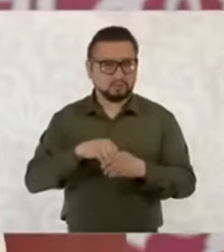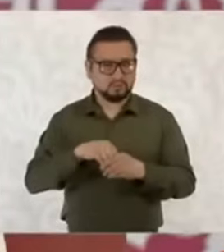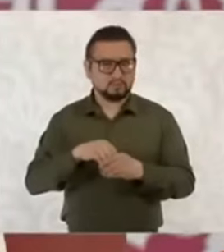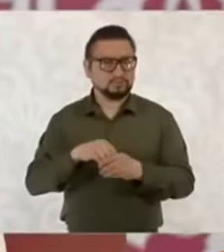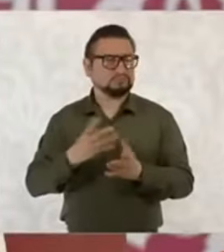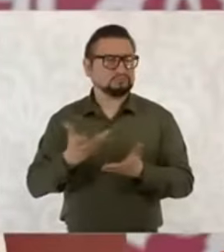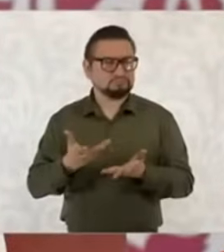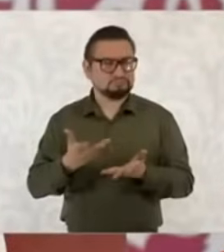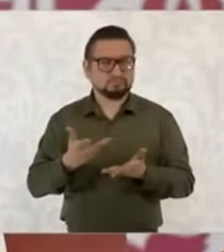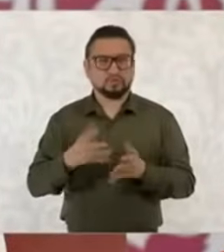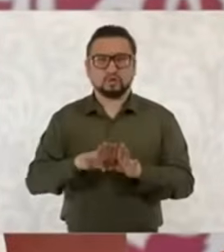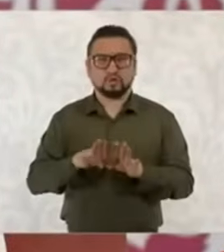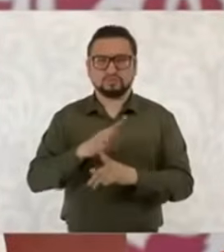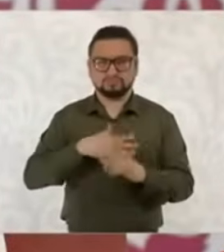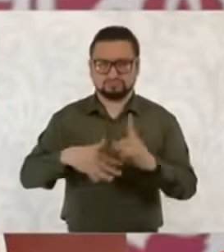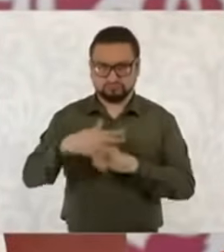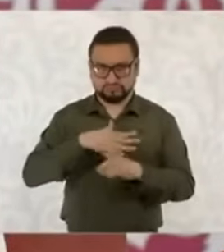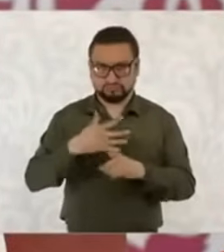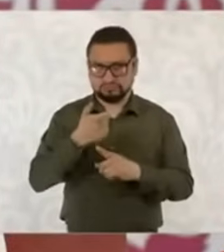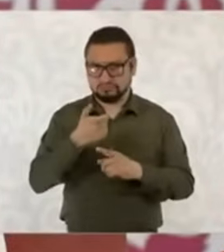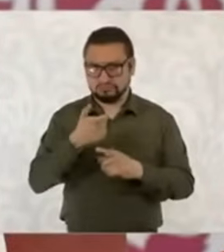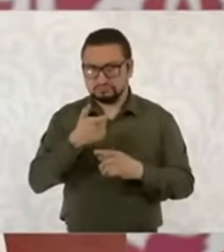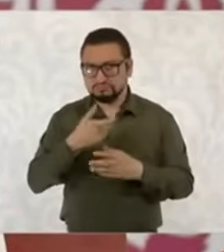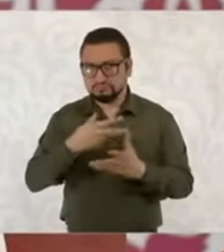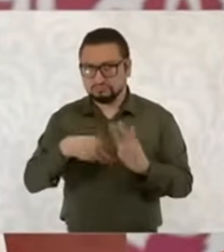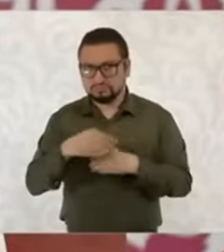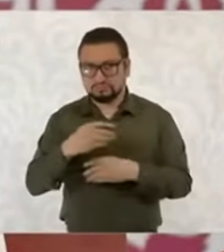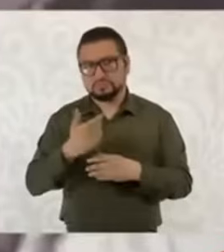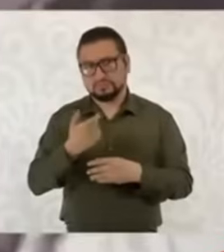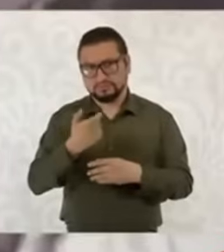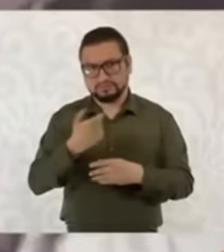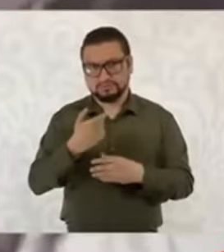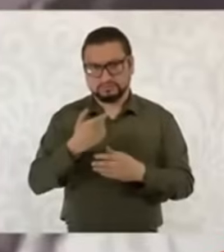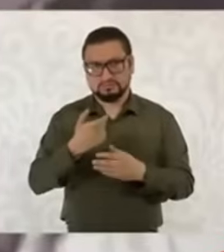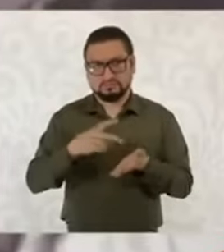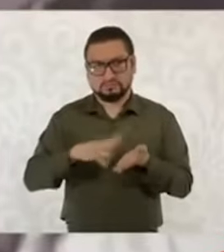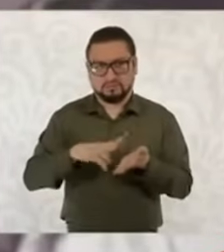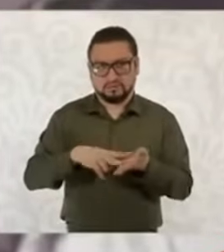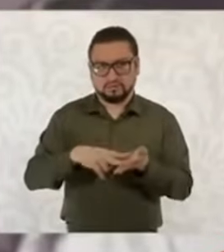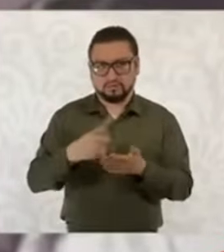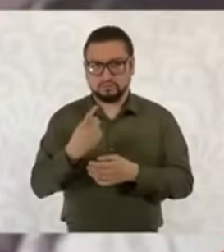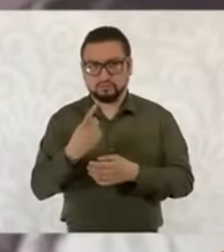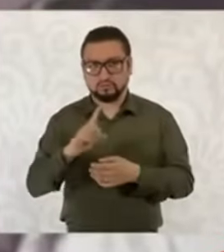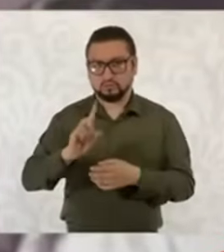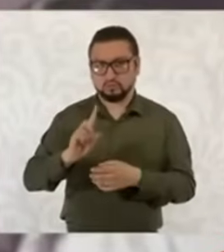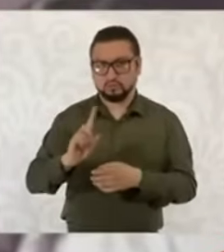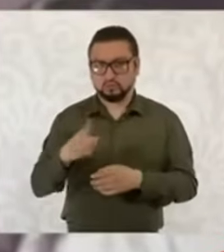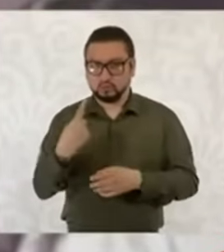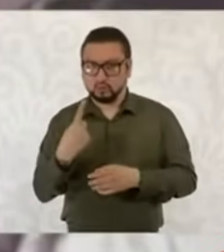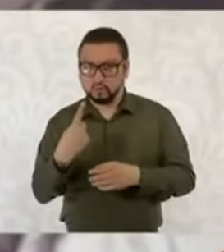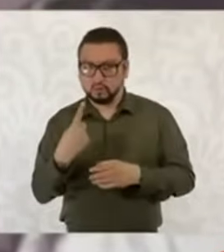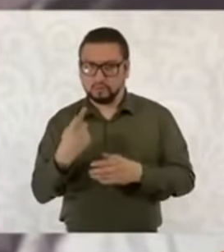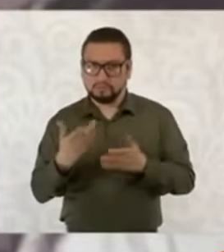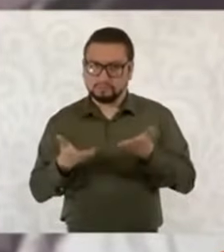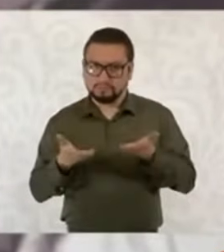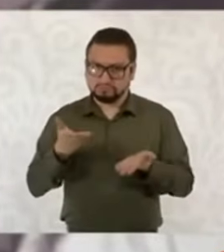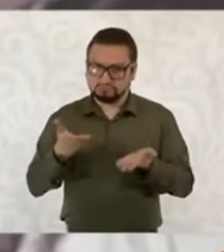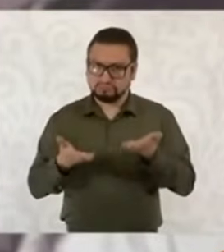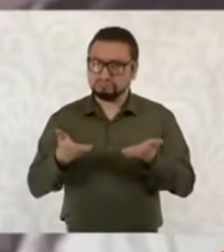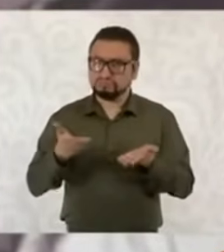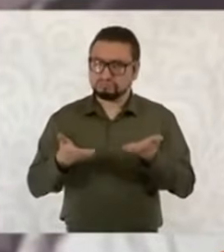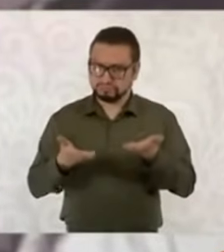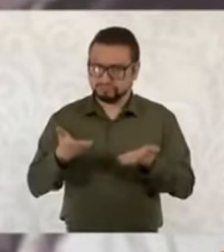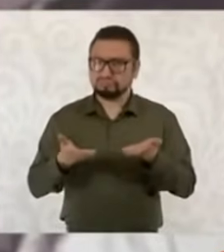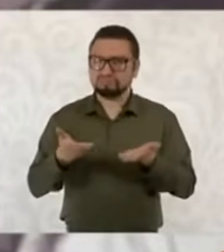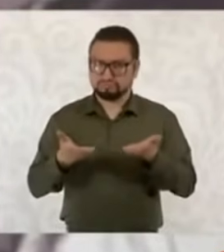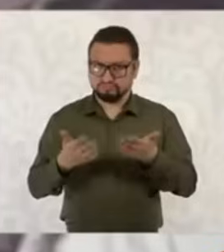en un ambiente donde el tipo de cambio, la cotización del peso por dólar, ha estado muy estable